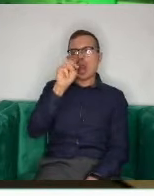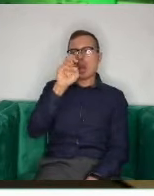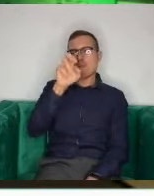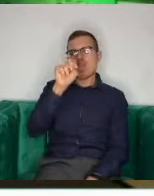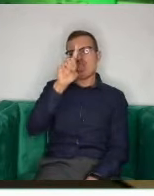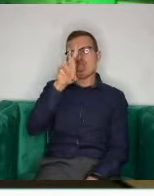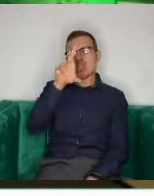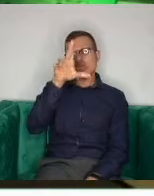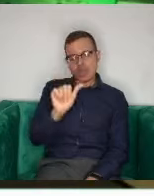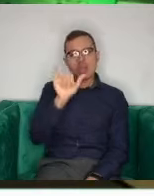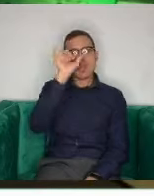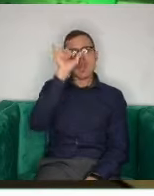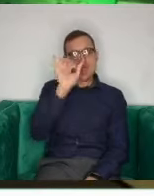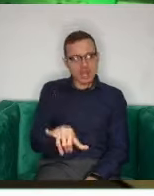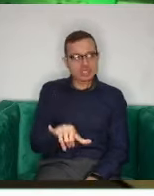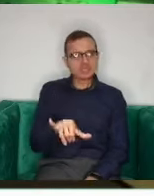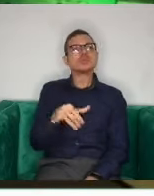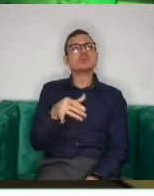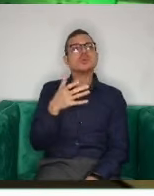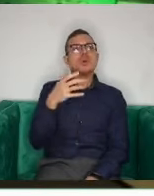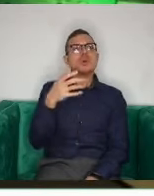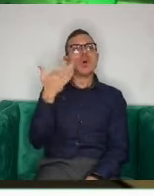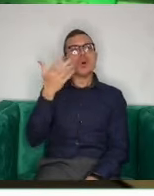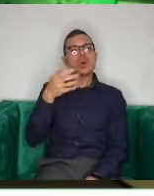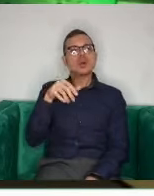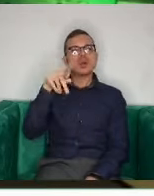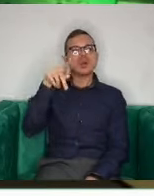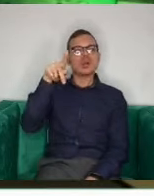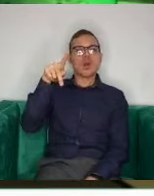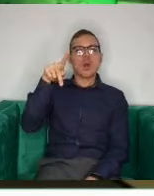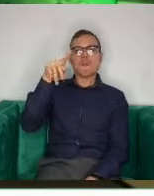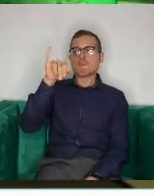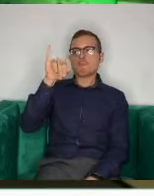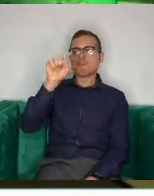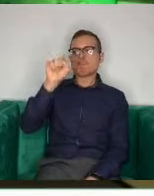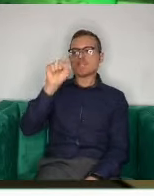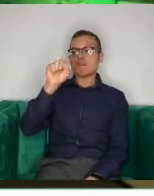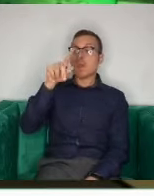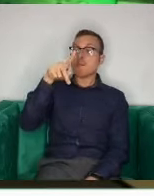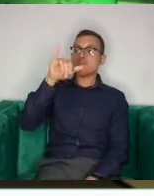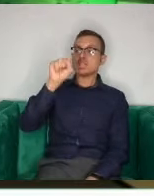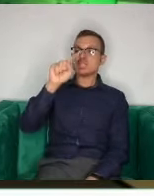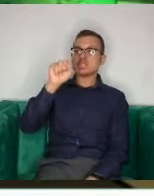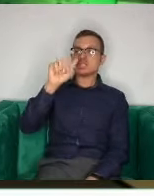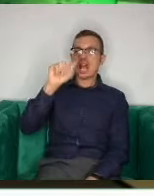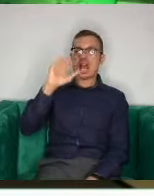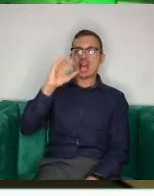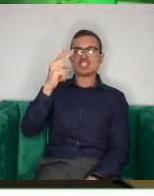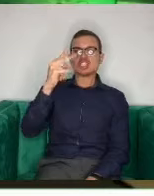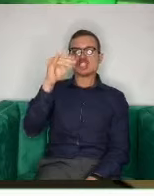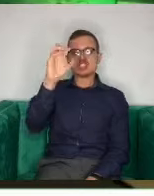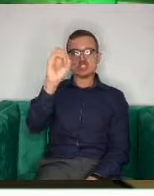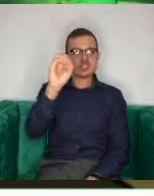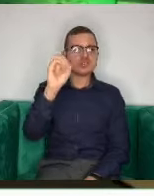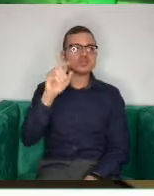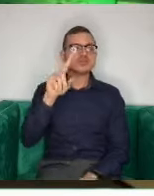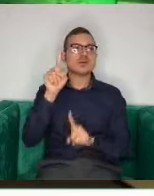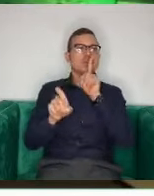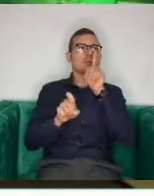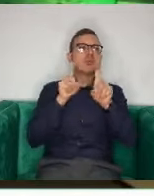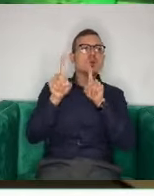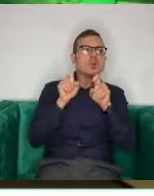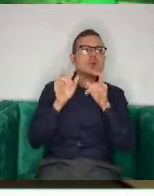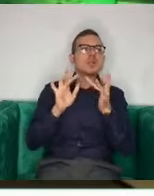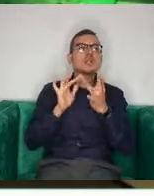Pistachos también pueden ser. Los pistachos me gustan. Pistachos también pueden ser. Hacen una pregunta en las redes, claro, y es sobre los medicamentos. ¿Por